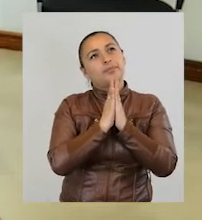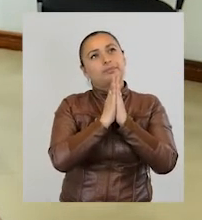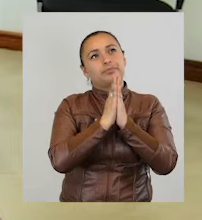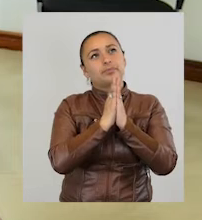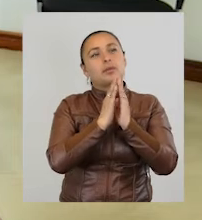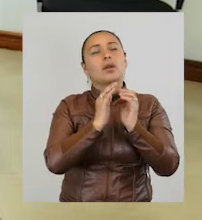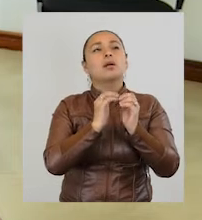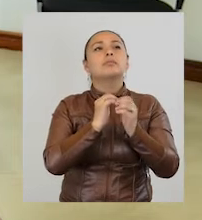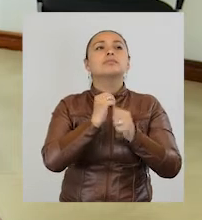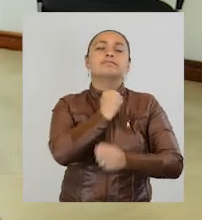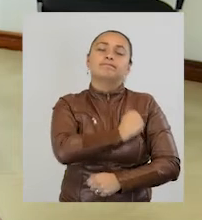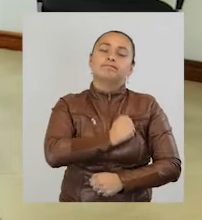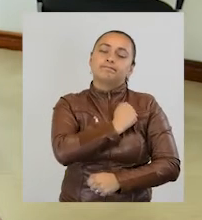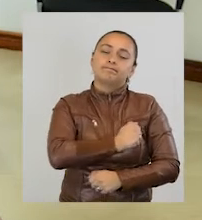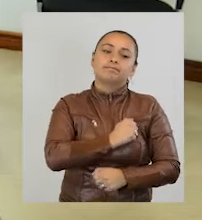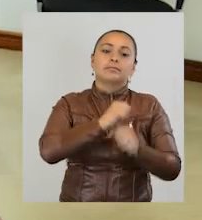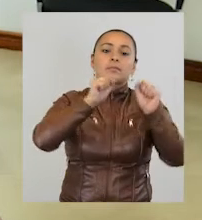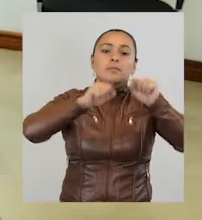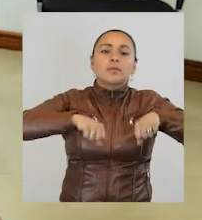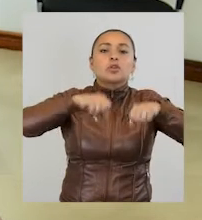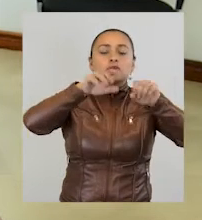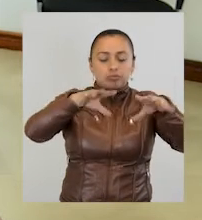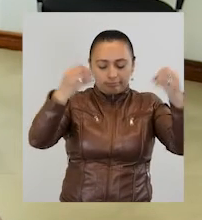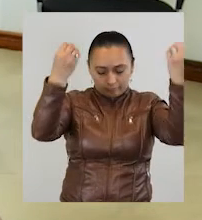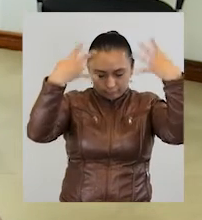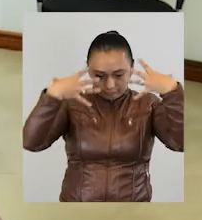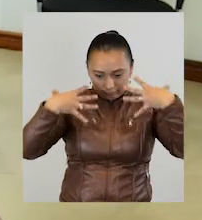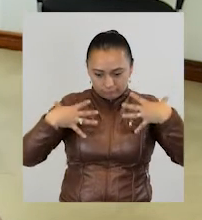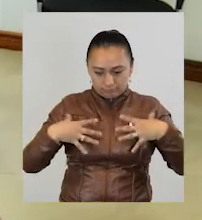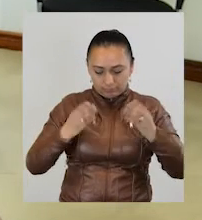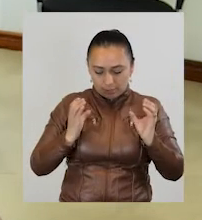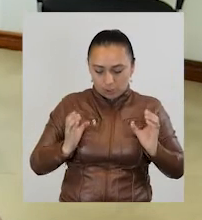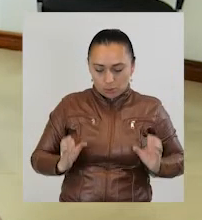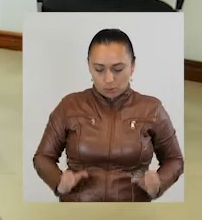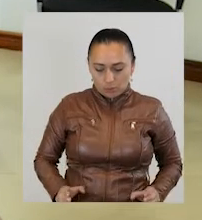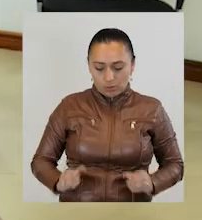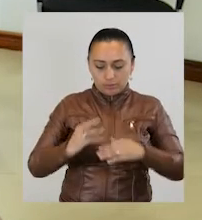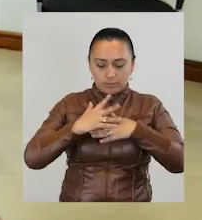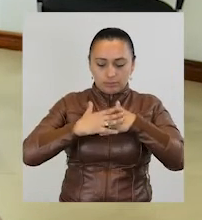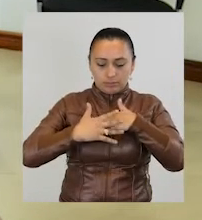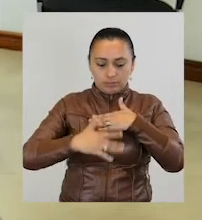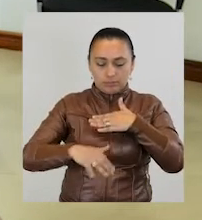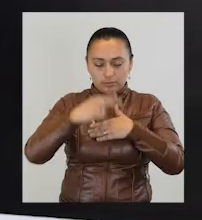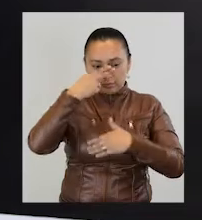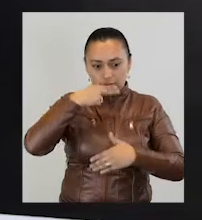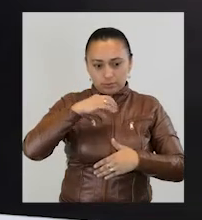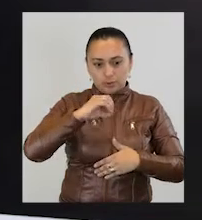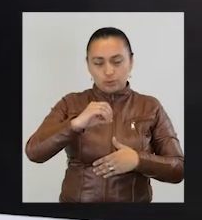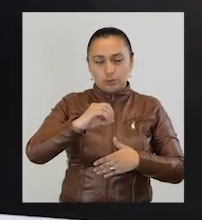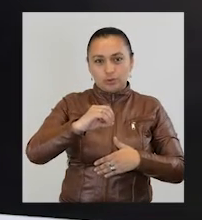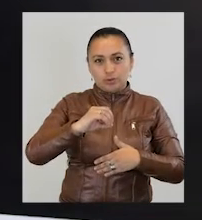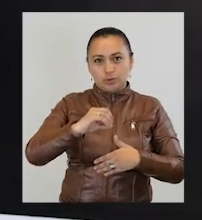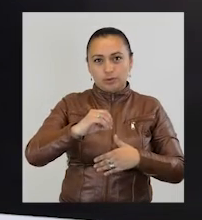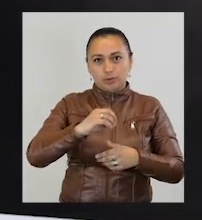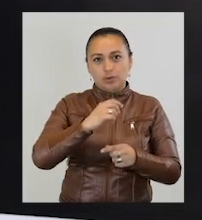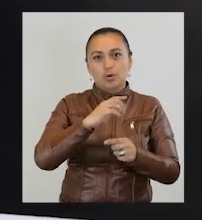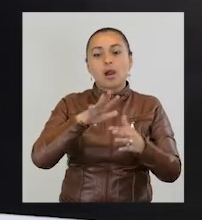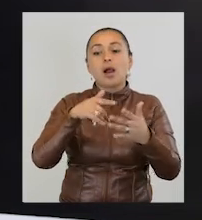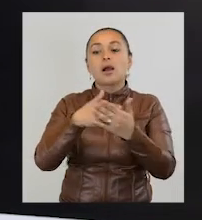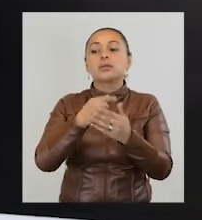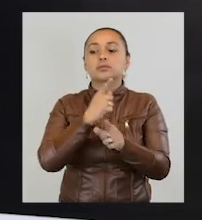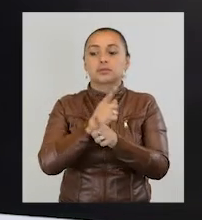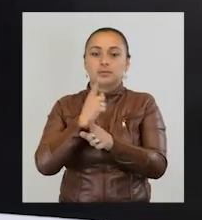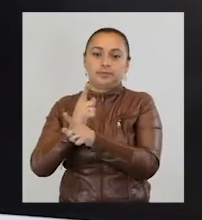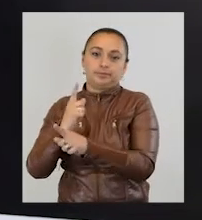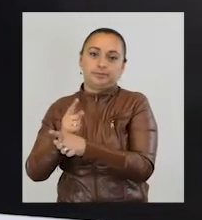que santifiques con el rocío de tu Espíritu estos dones para que sean el cuerpo y la sangre